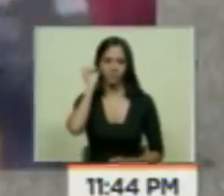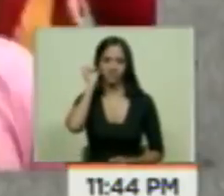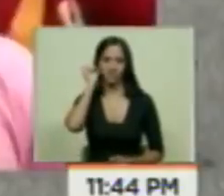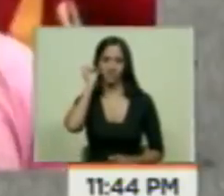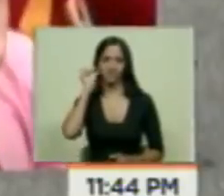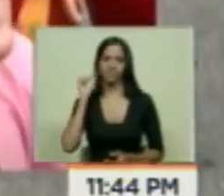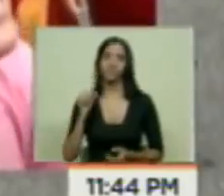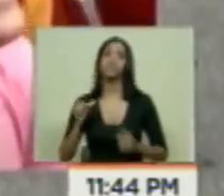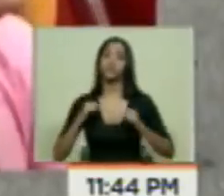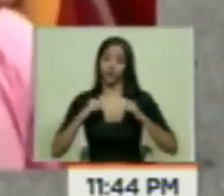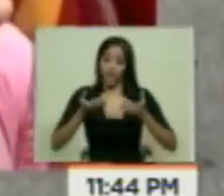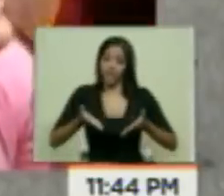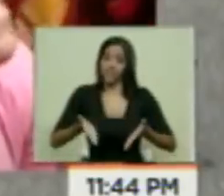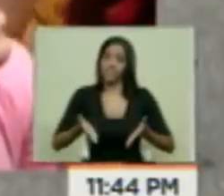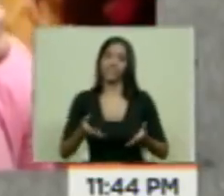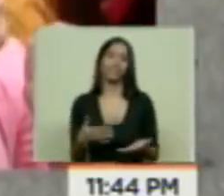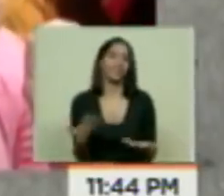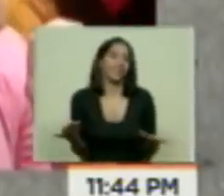Soy así.